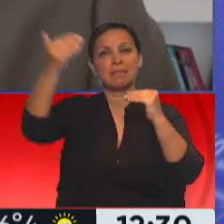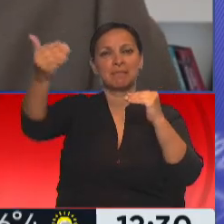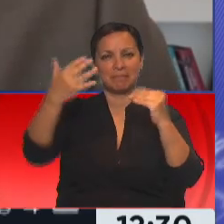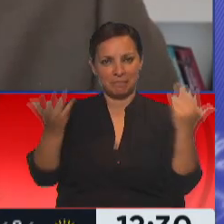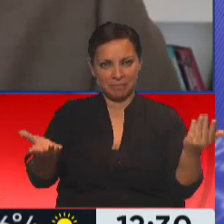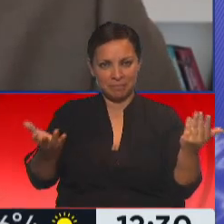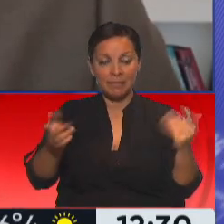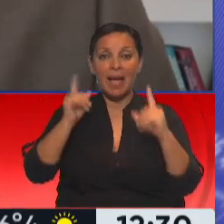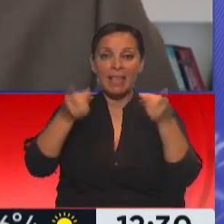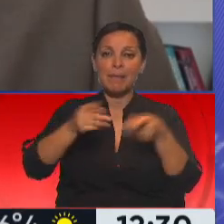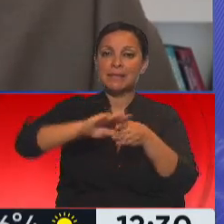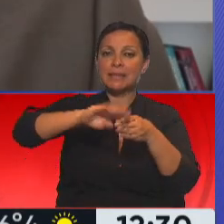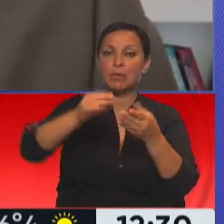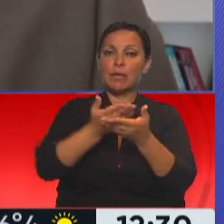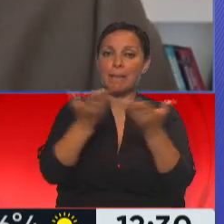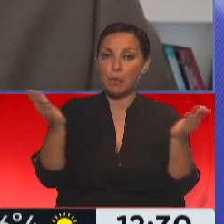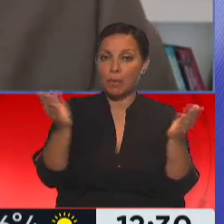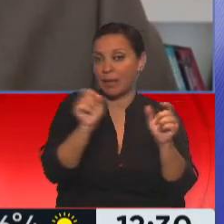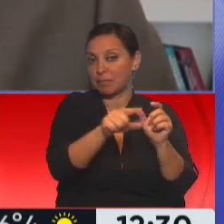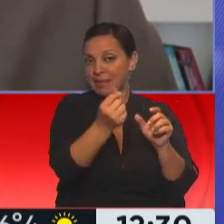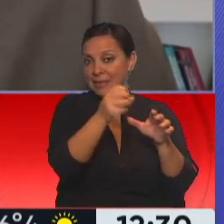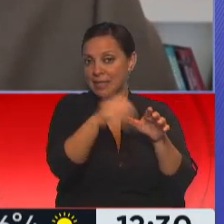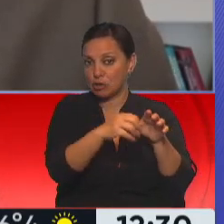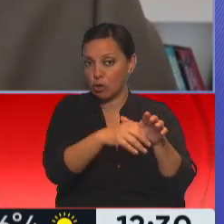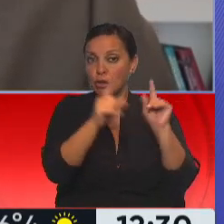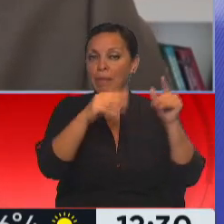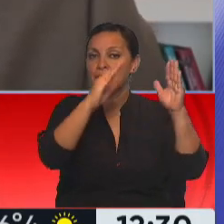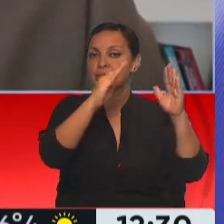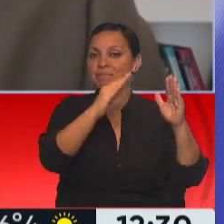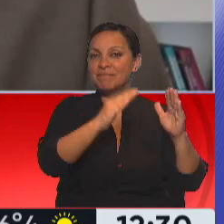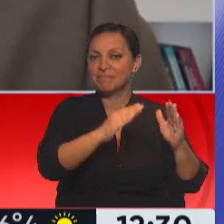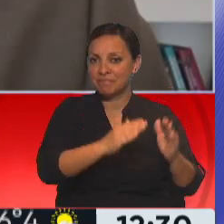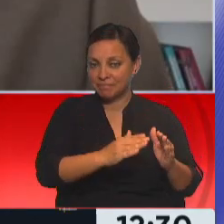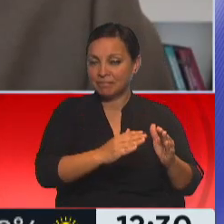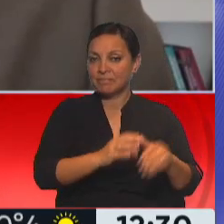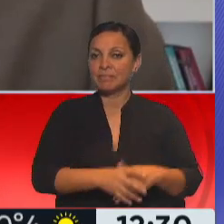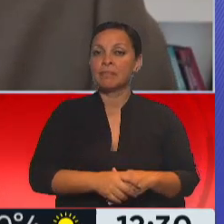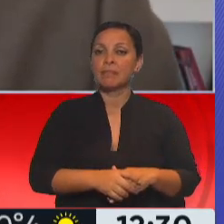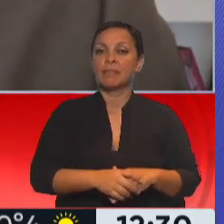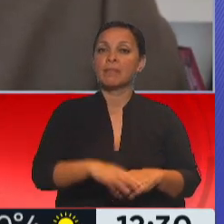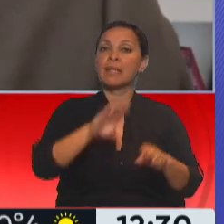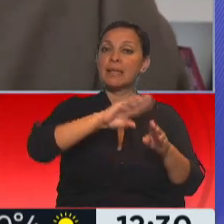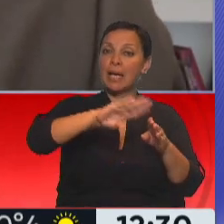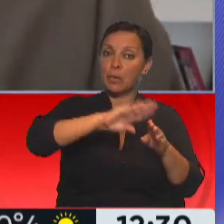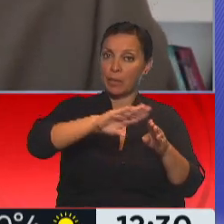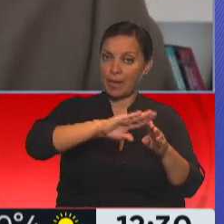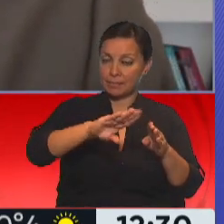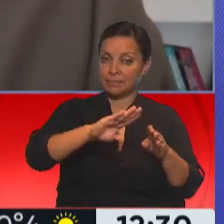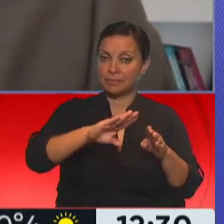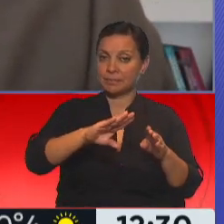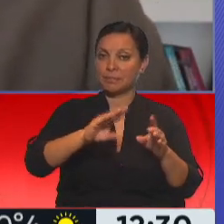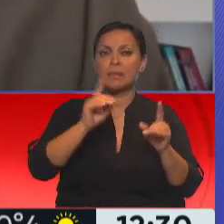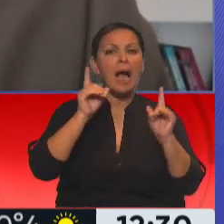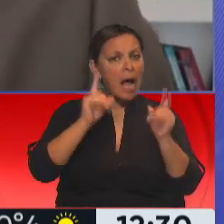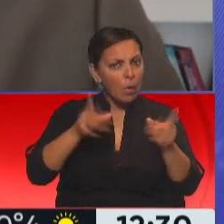entonces, que es la deuda pública, la deuda del Tesoro, empieza a bajar. De hecho, hoy tenemos una deuda que, a pesar de que tomamos deuda con el